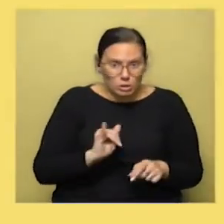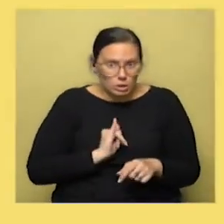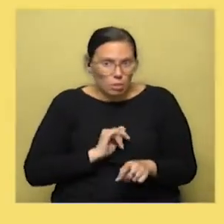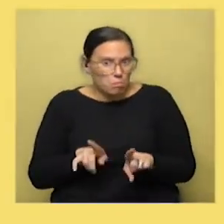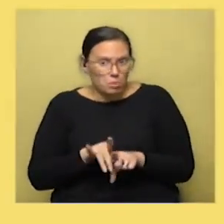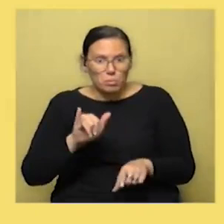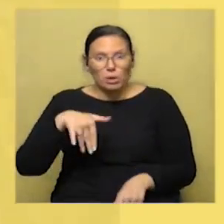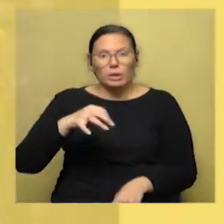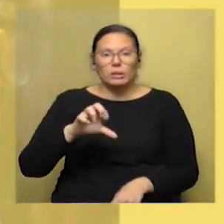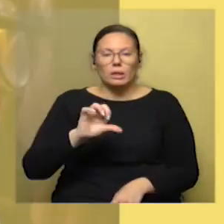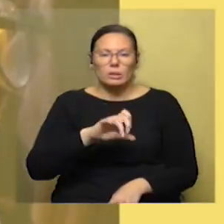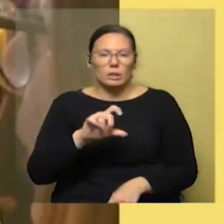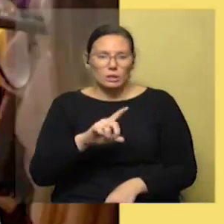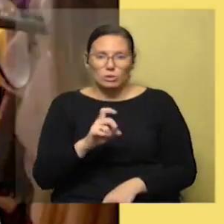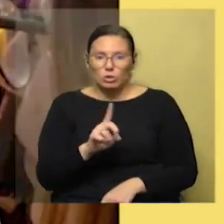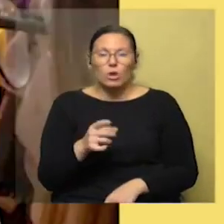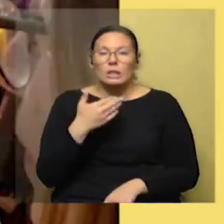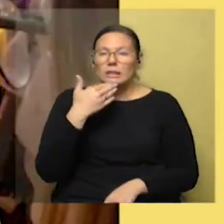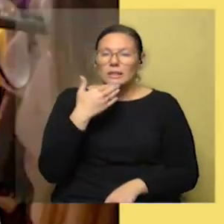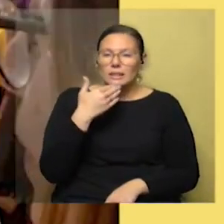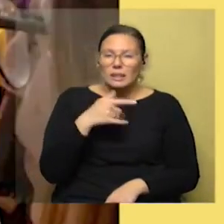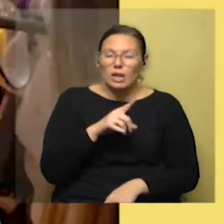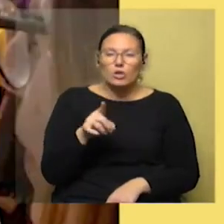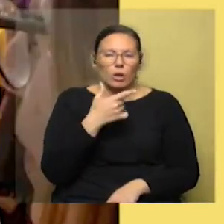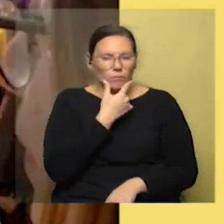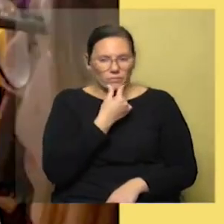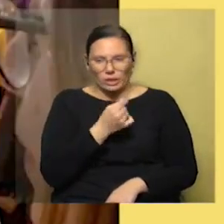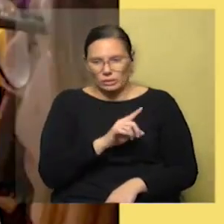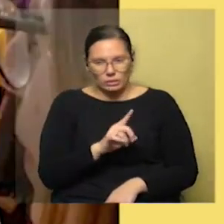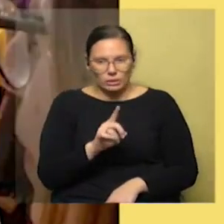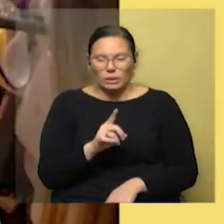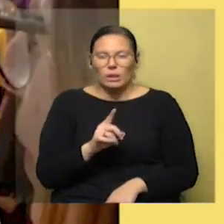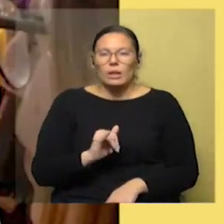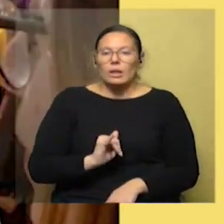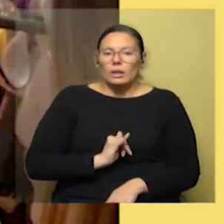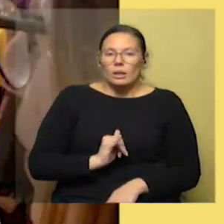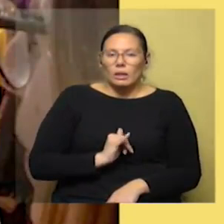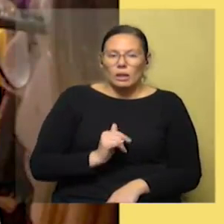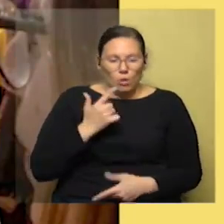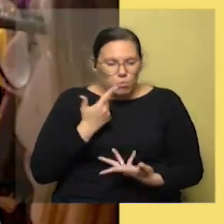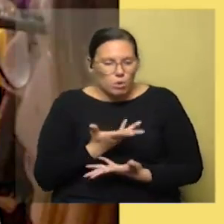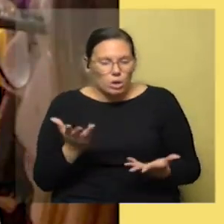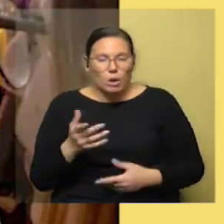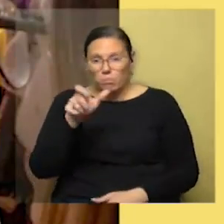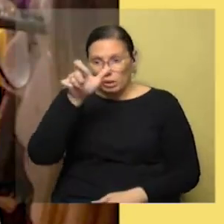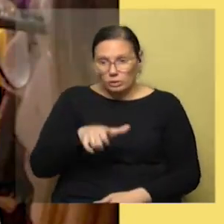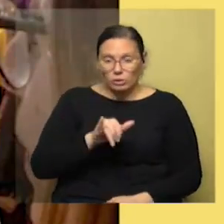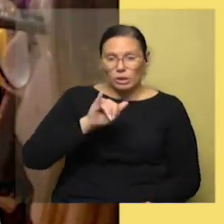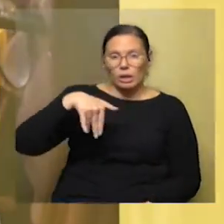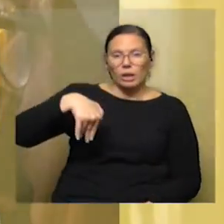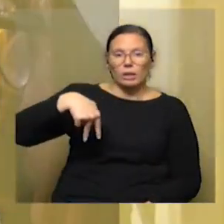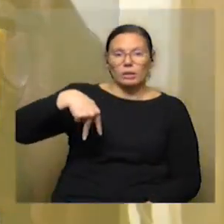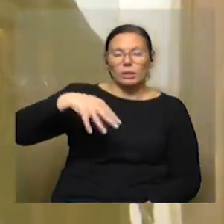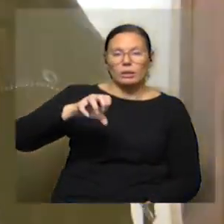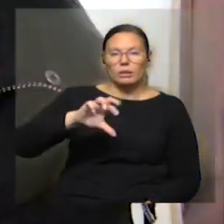personas intersex. Se entiende que no es fácil identificarse visiblemente como una persona intersex, porque